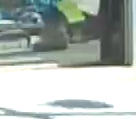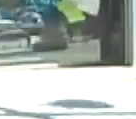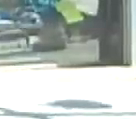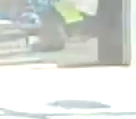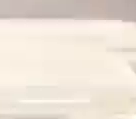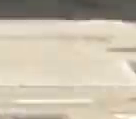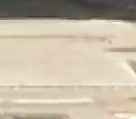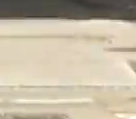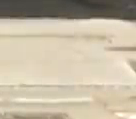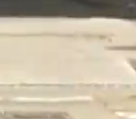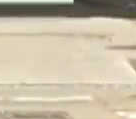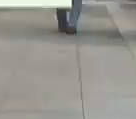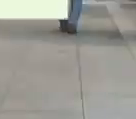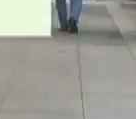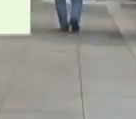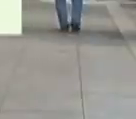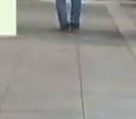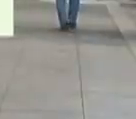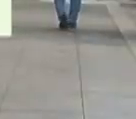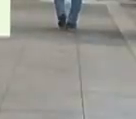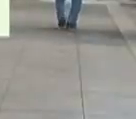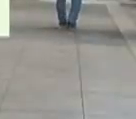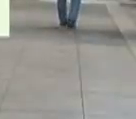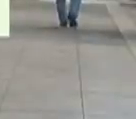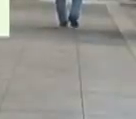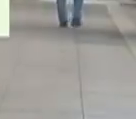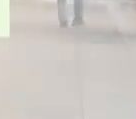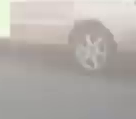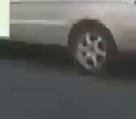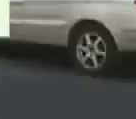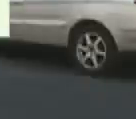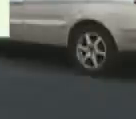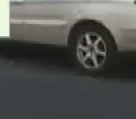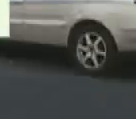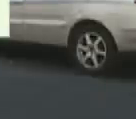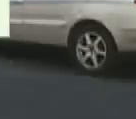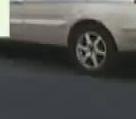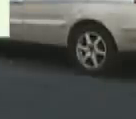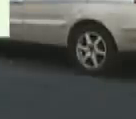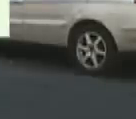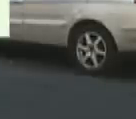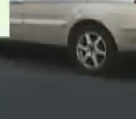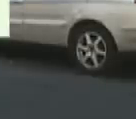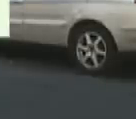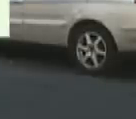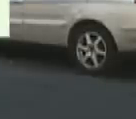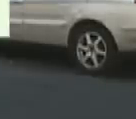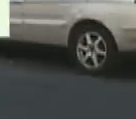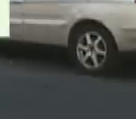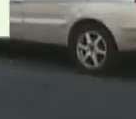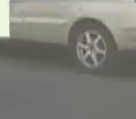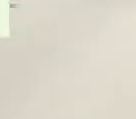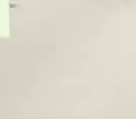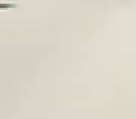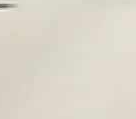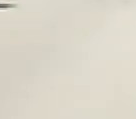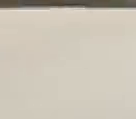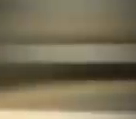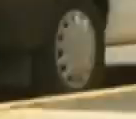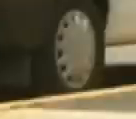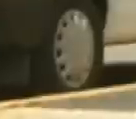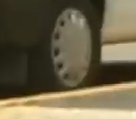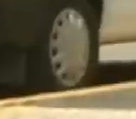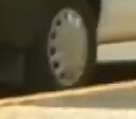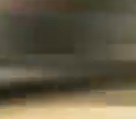los contagios. Combinando su exitoso método 7+7 con las 3 líneas estratégicas que salvan